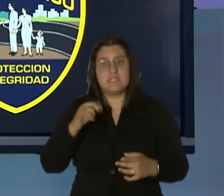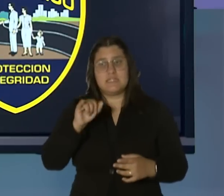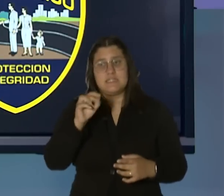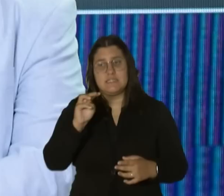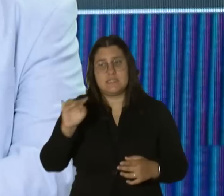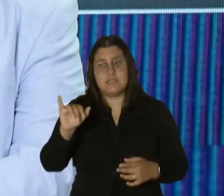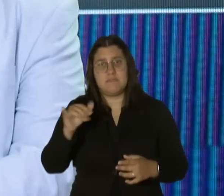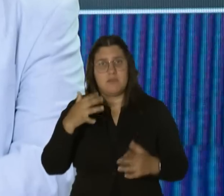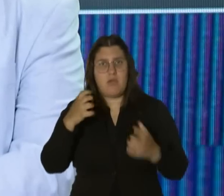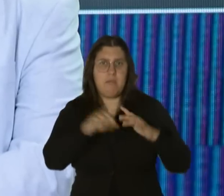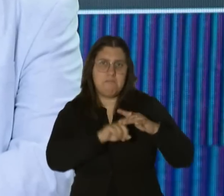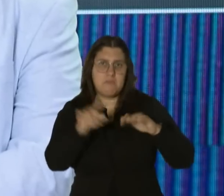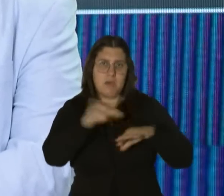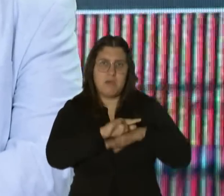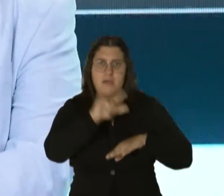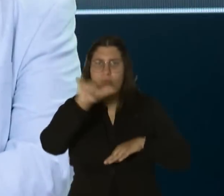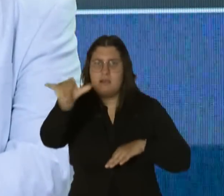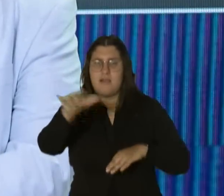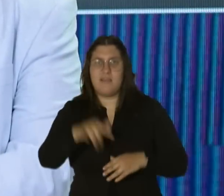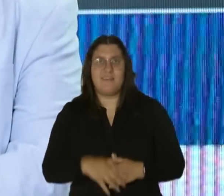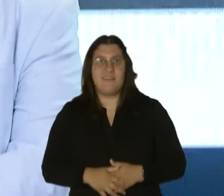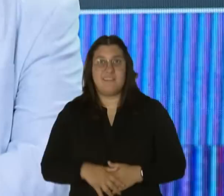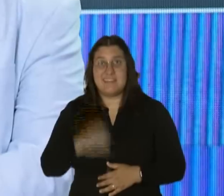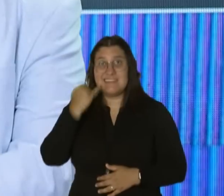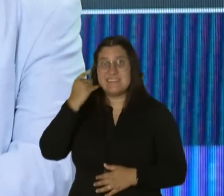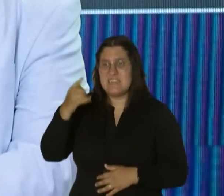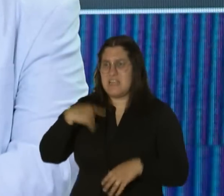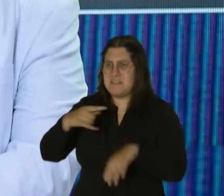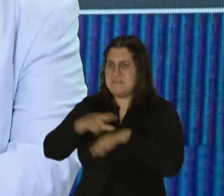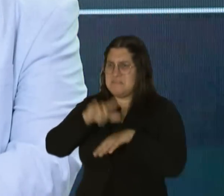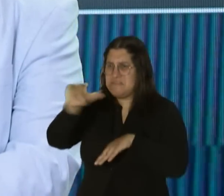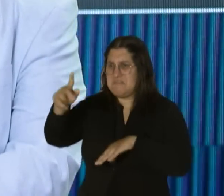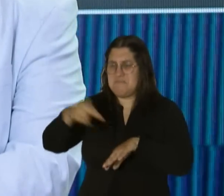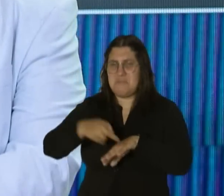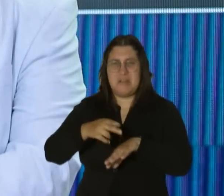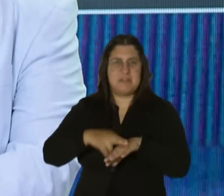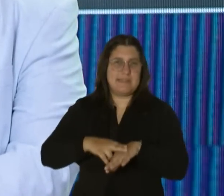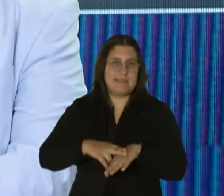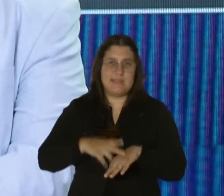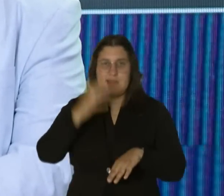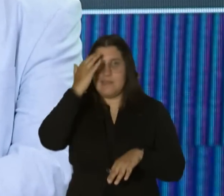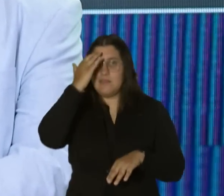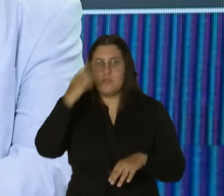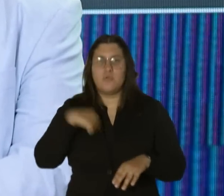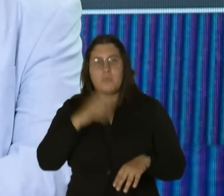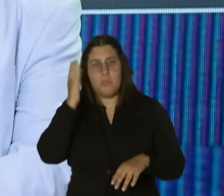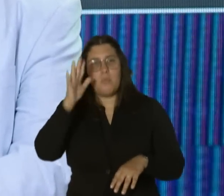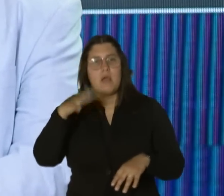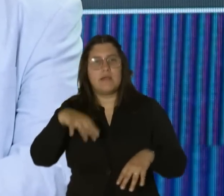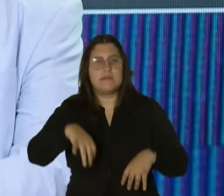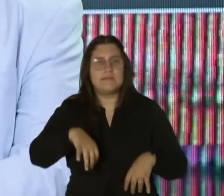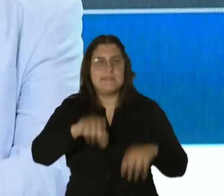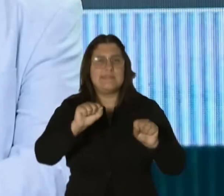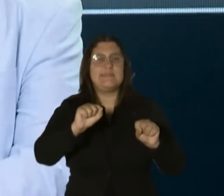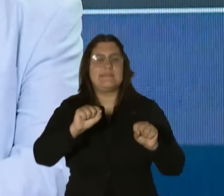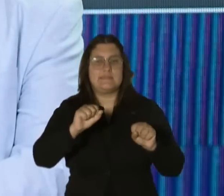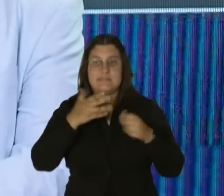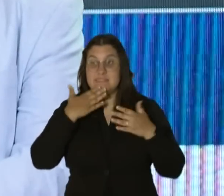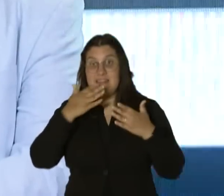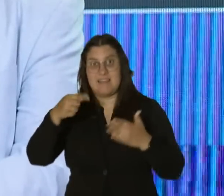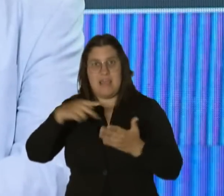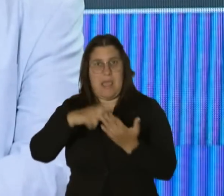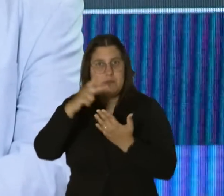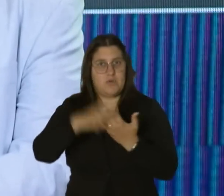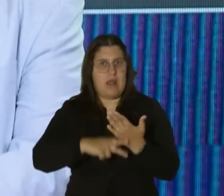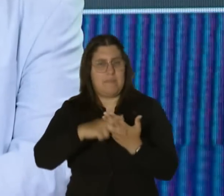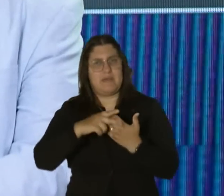fuera de Puerto Rico. Mire, si a le da con salir fuera de Puerto Rico, que no le quepa la menor duda que lo vamos a arrestar. Gracias a este programa que he